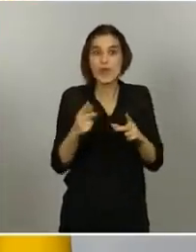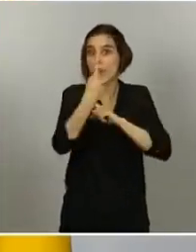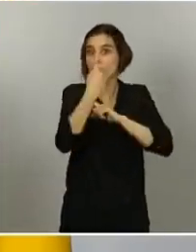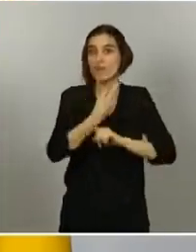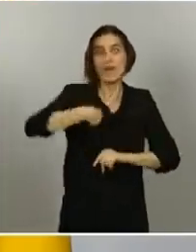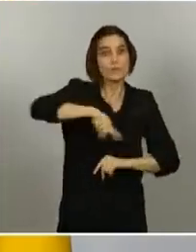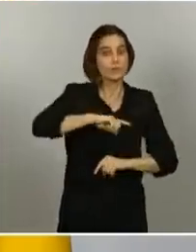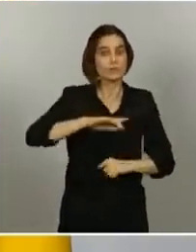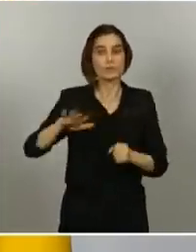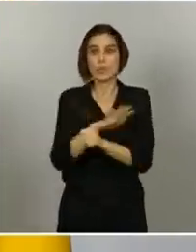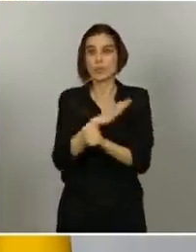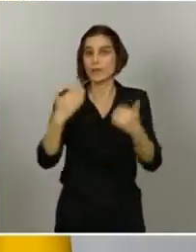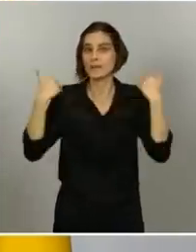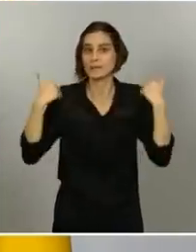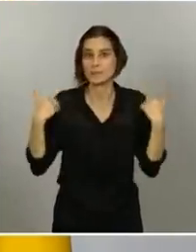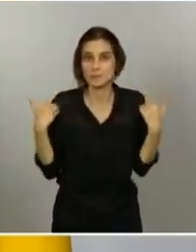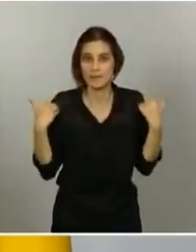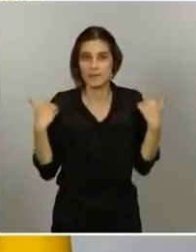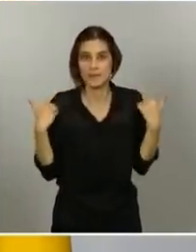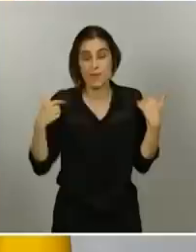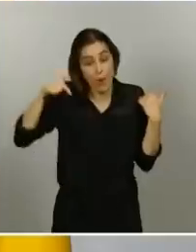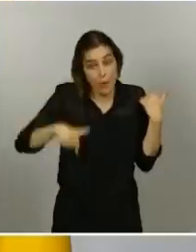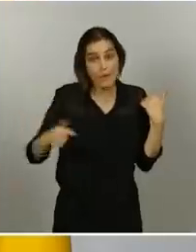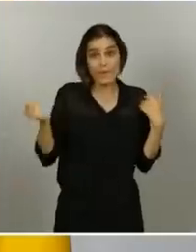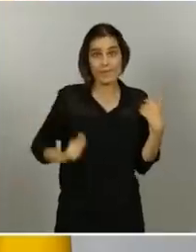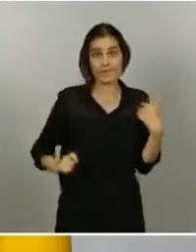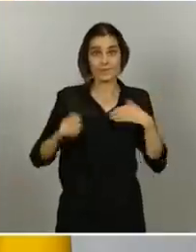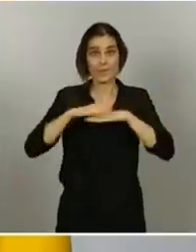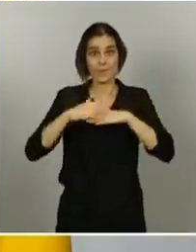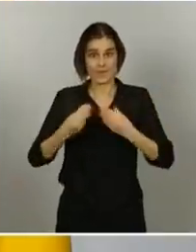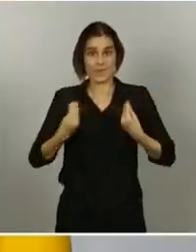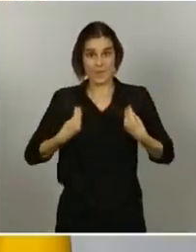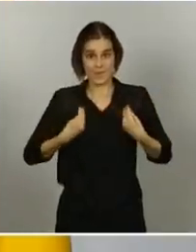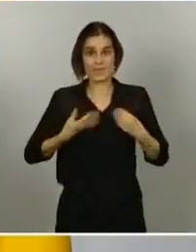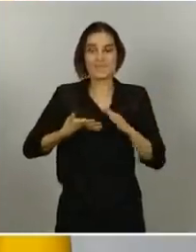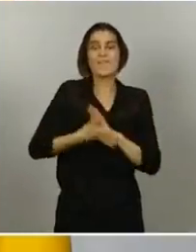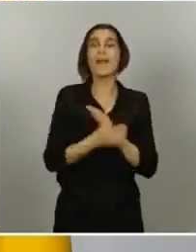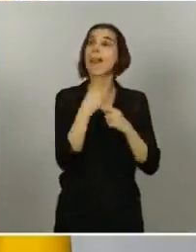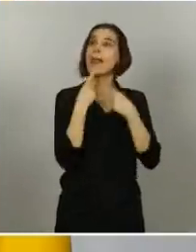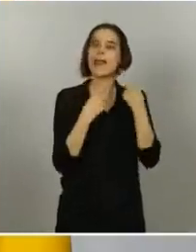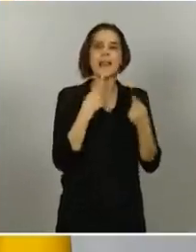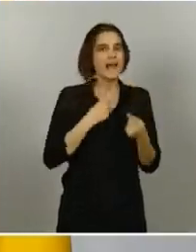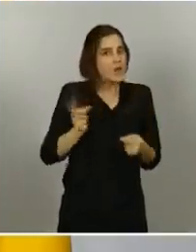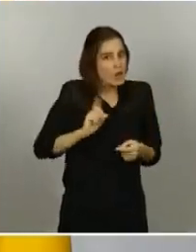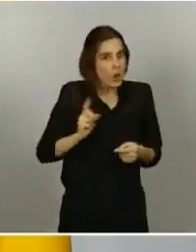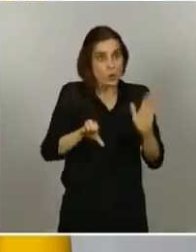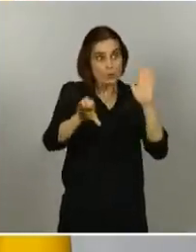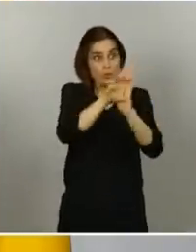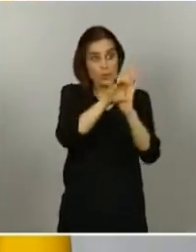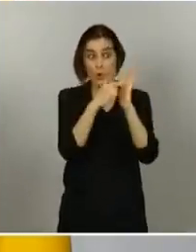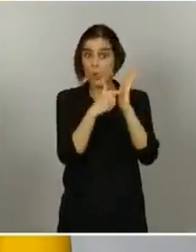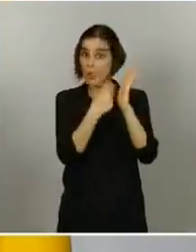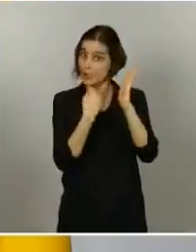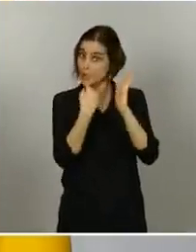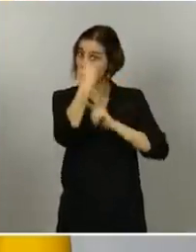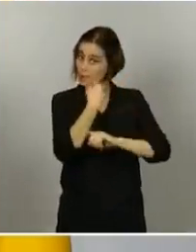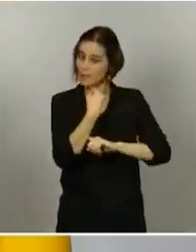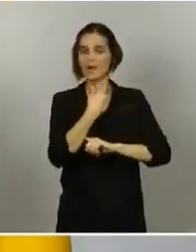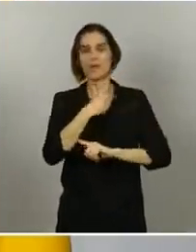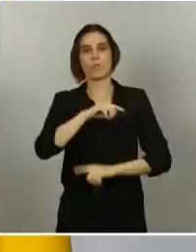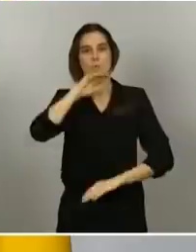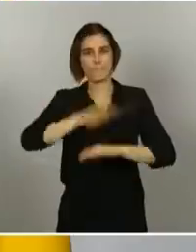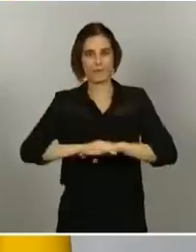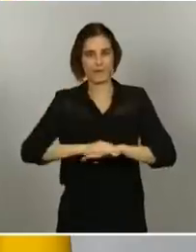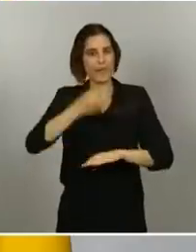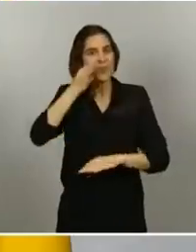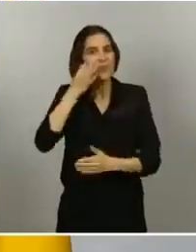tomarse en serio de verdade, con hechos e non con palabras, o mandato constitucional. Quero dar as gracias en nome do